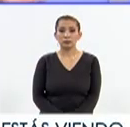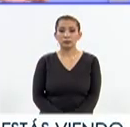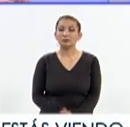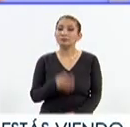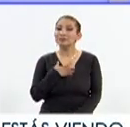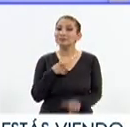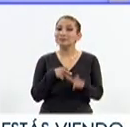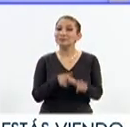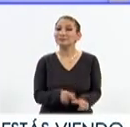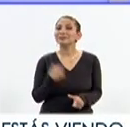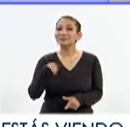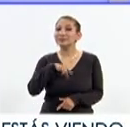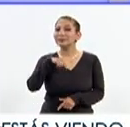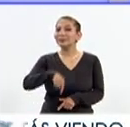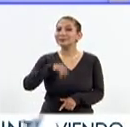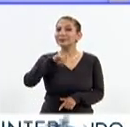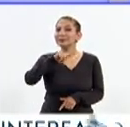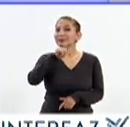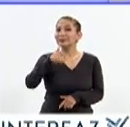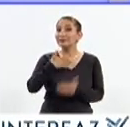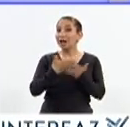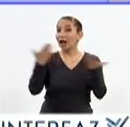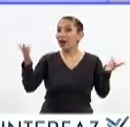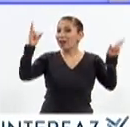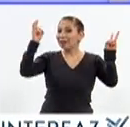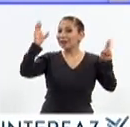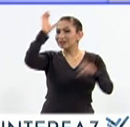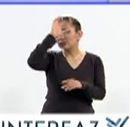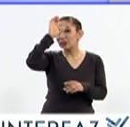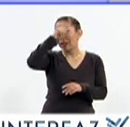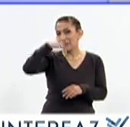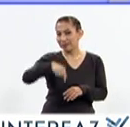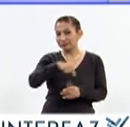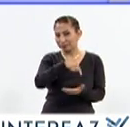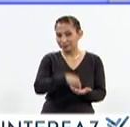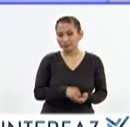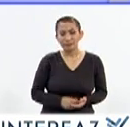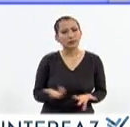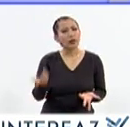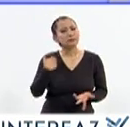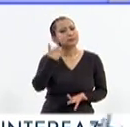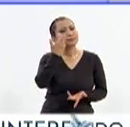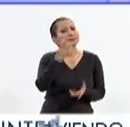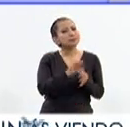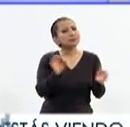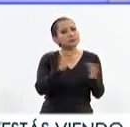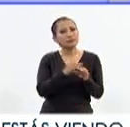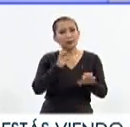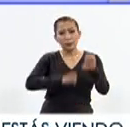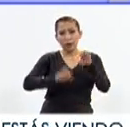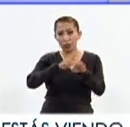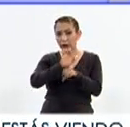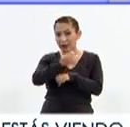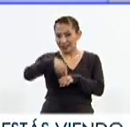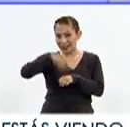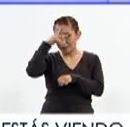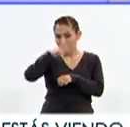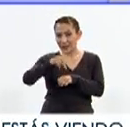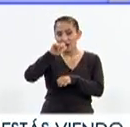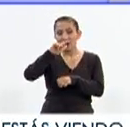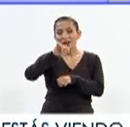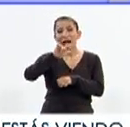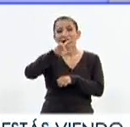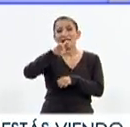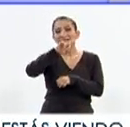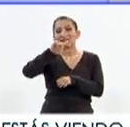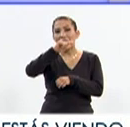Qué bueno que continúan con nosotros en Interfaz porque ya llegamos a la parte cultural del programa. Y les quiero contar que el embajador de Ecuador en México, Leonardo